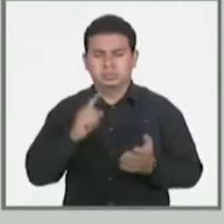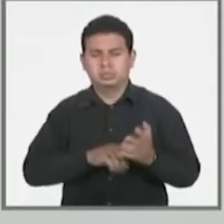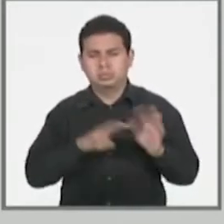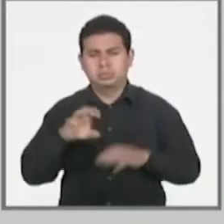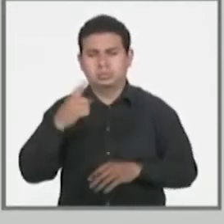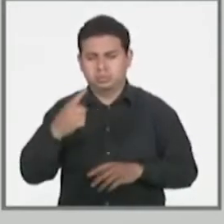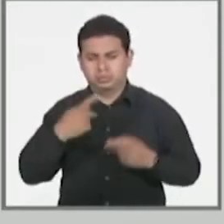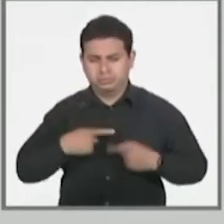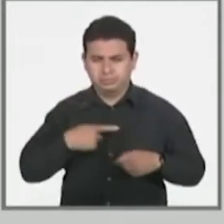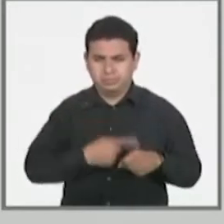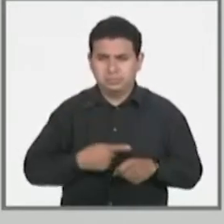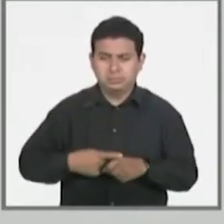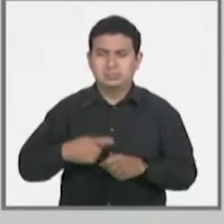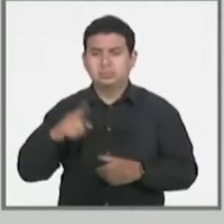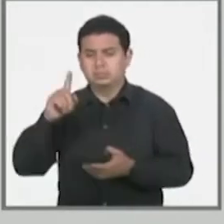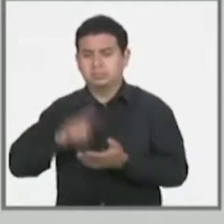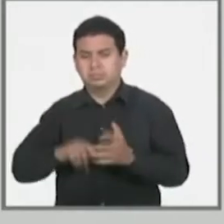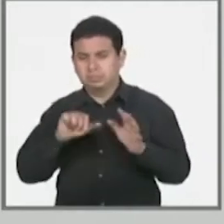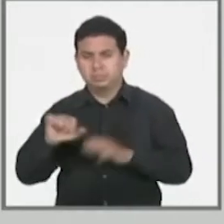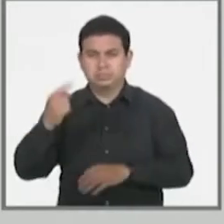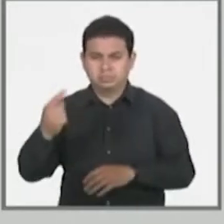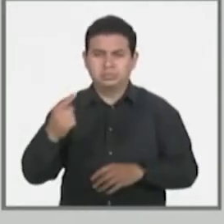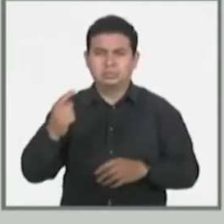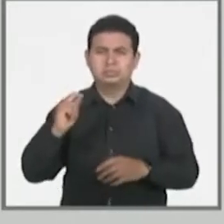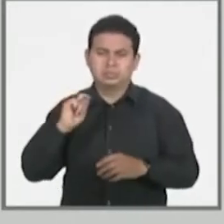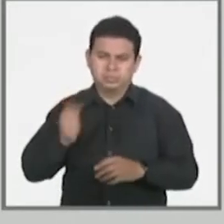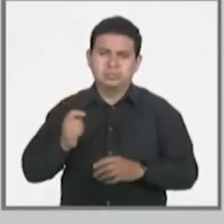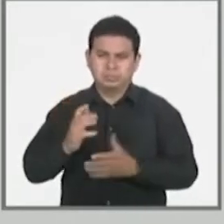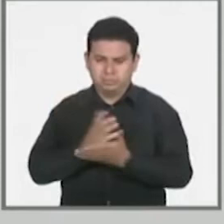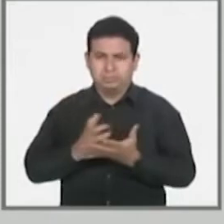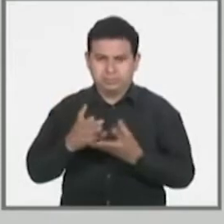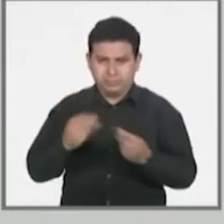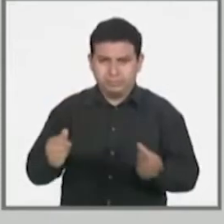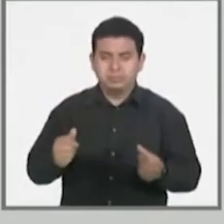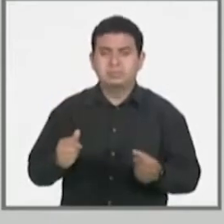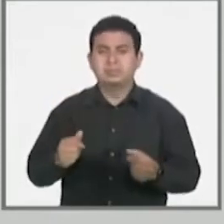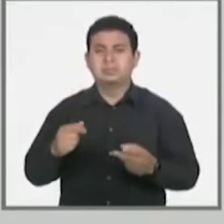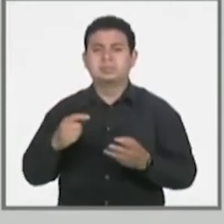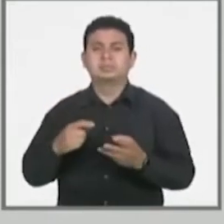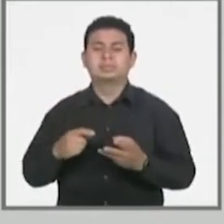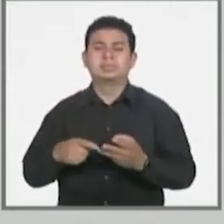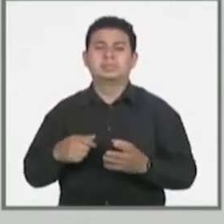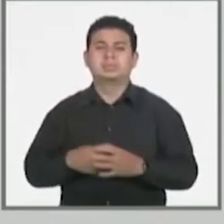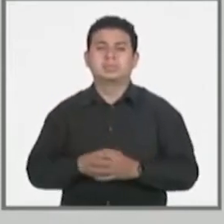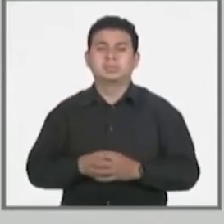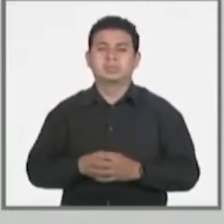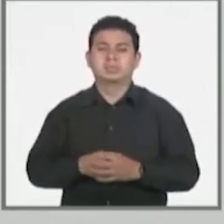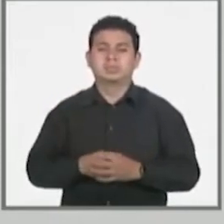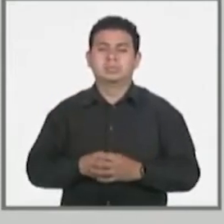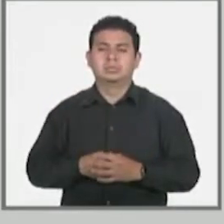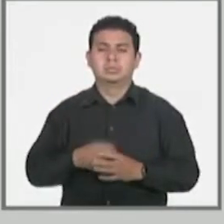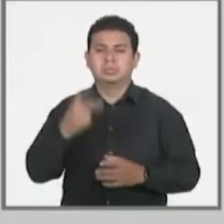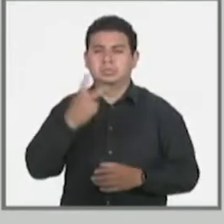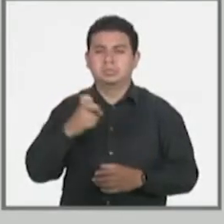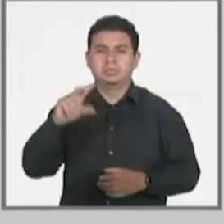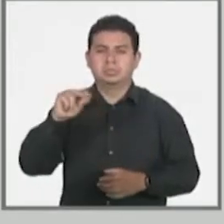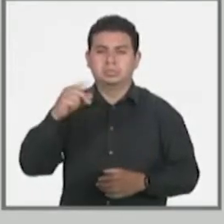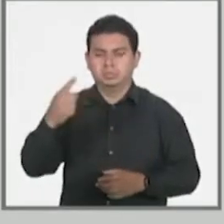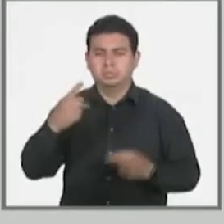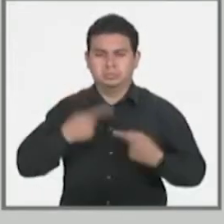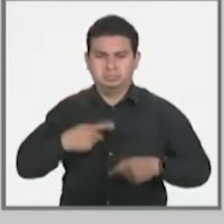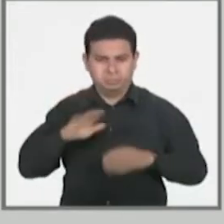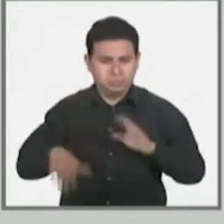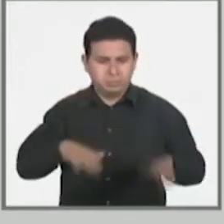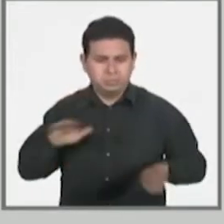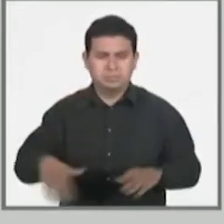confirmados de estos 1601 alias ya están recuperados y lamentablemente ellos acumulan 281 de